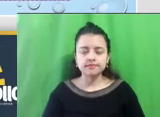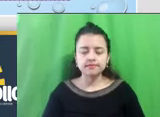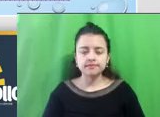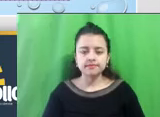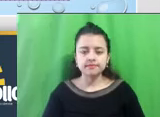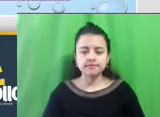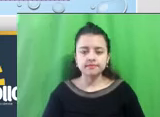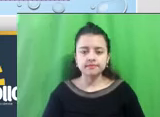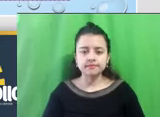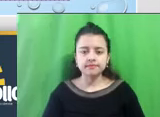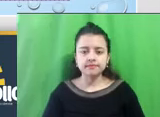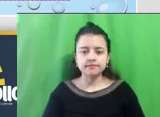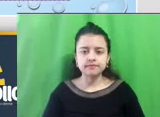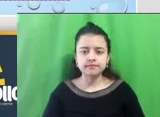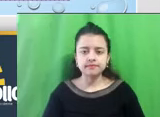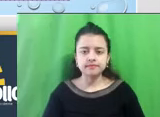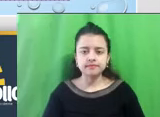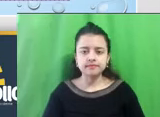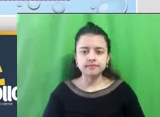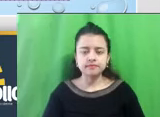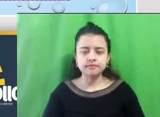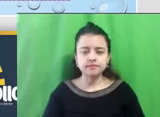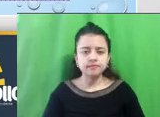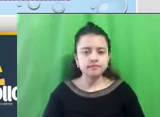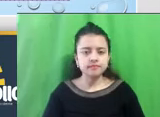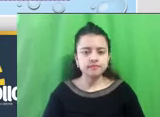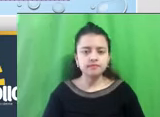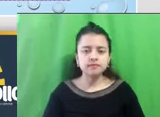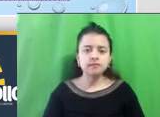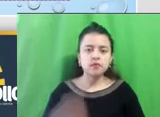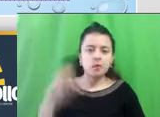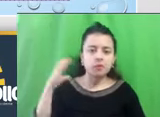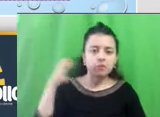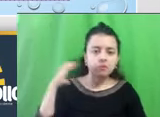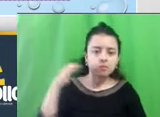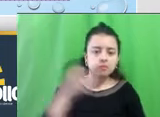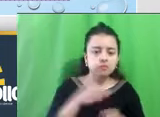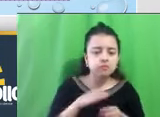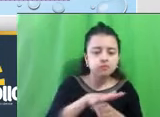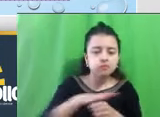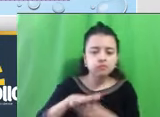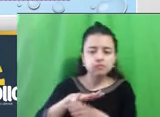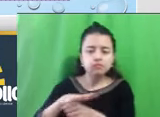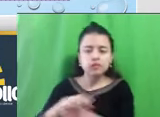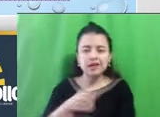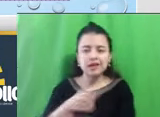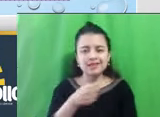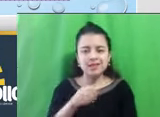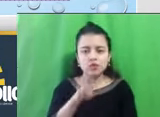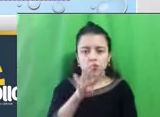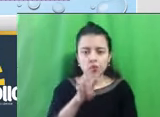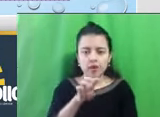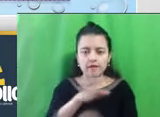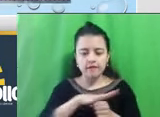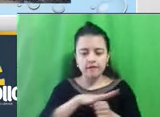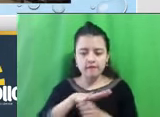Alcance del servicio, entonces tenemos nosotros en Facatativá 109 barrios, ¿cierto? 109